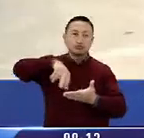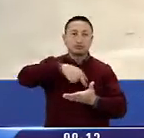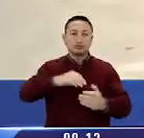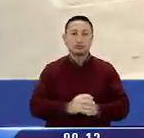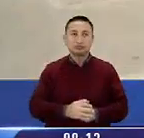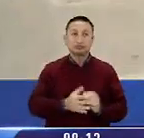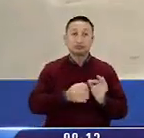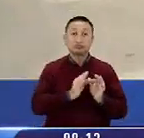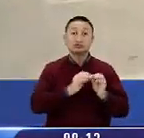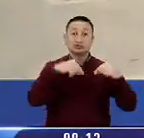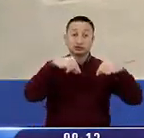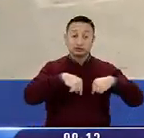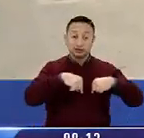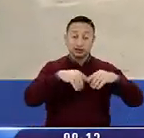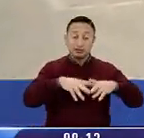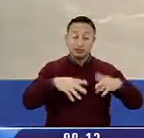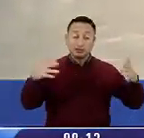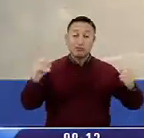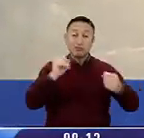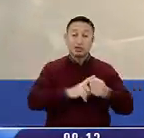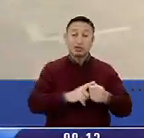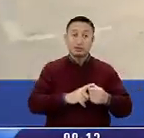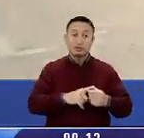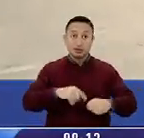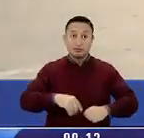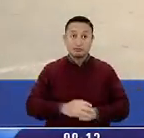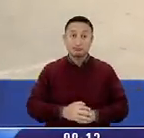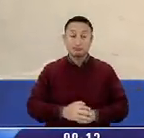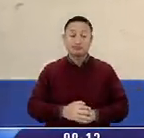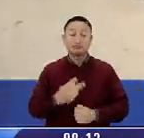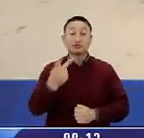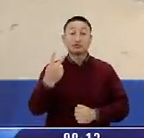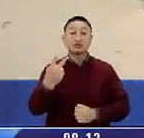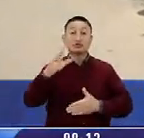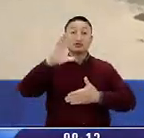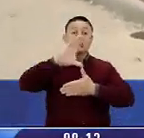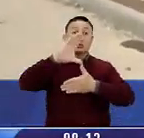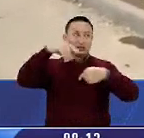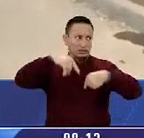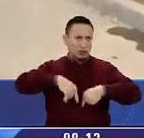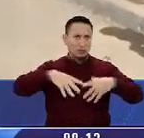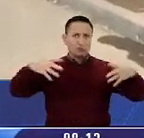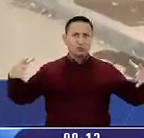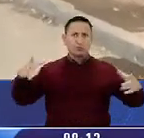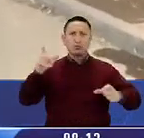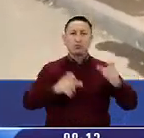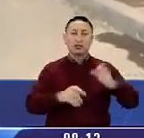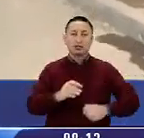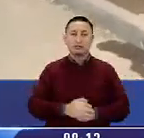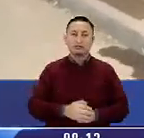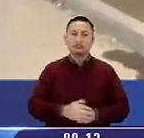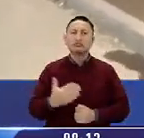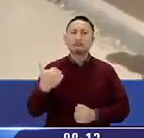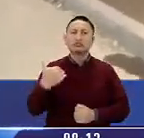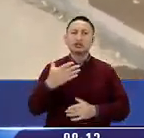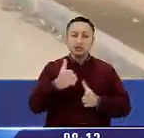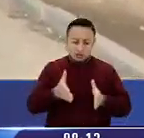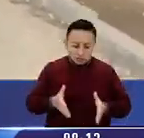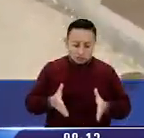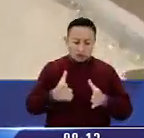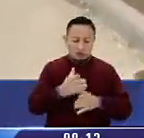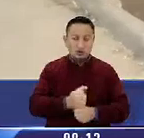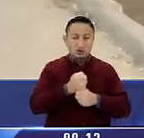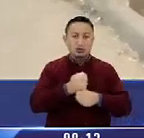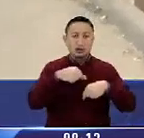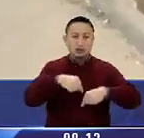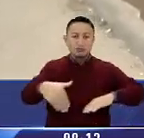más grande no solo de Quito, sino además del Ecuador, la segunda más grande de América Latina. Tener un sendero seguro donde sean ordenadas